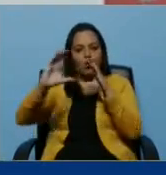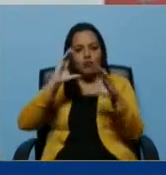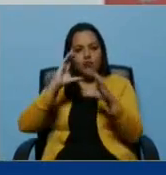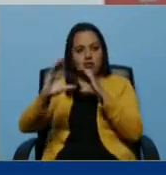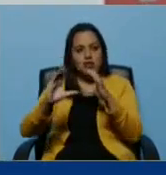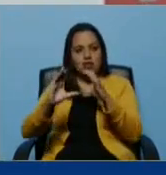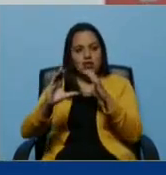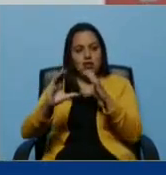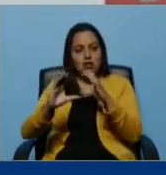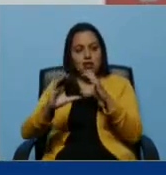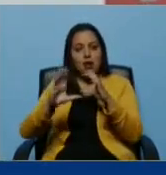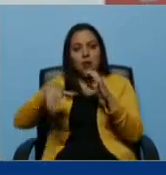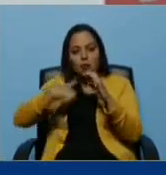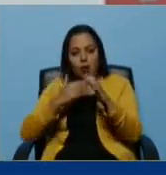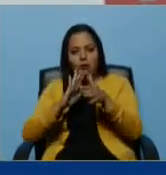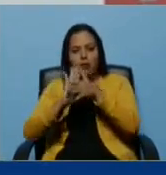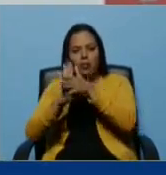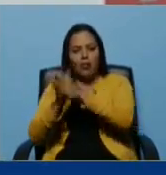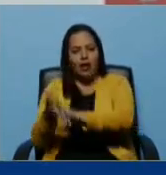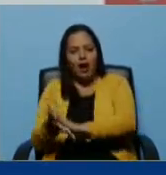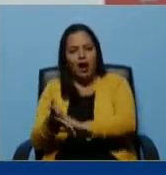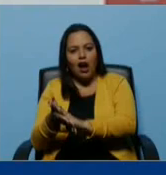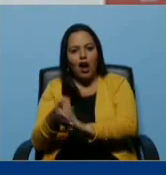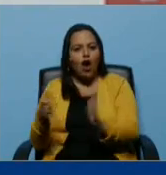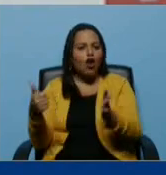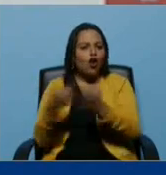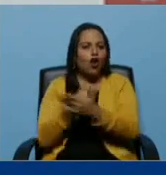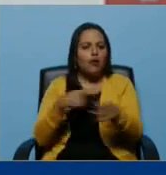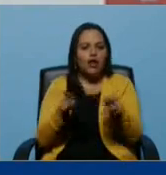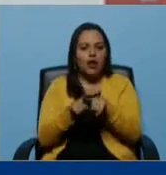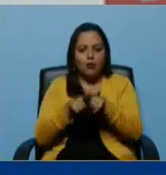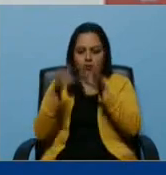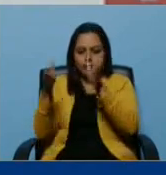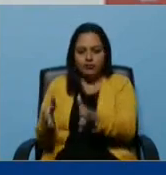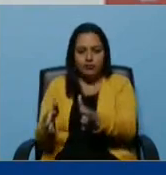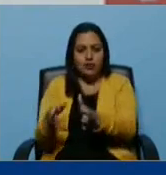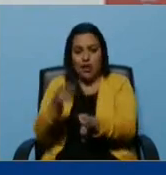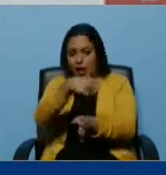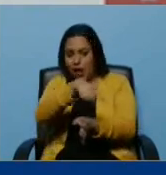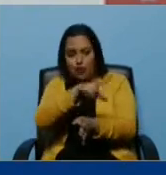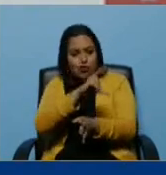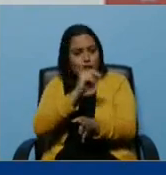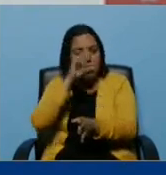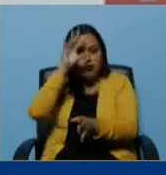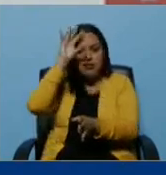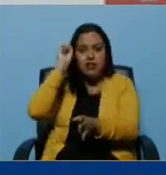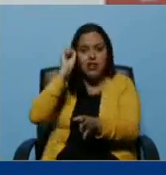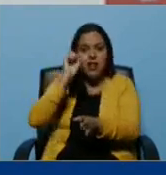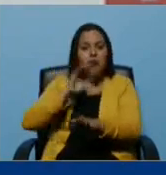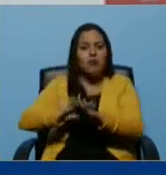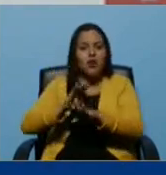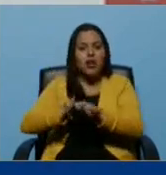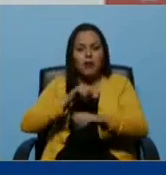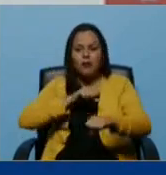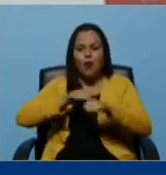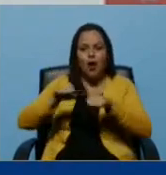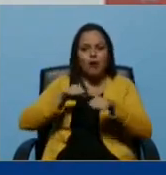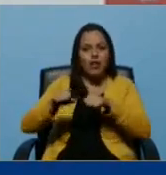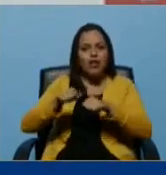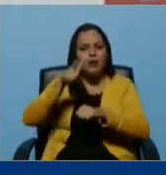es capaz de derrotar golpes de Estado como este. Ellos no entienden cómo somos capaces de movilizar